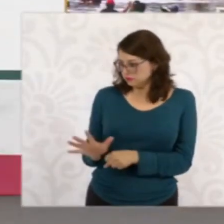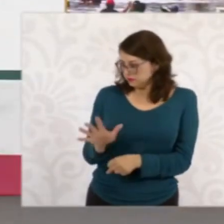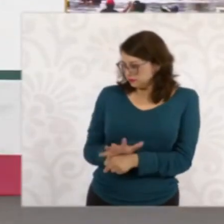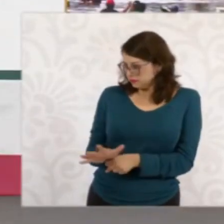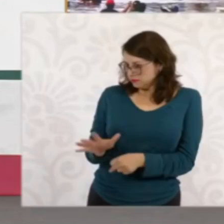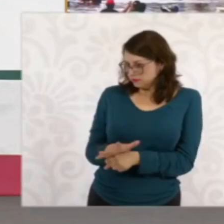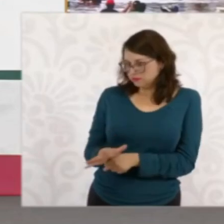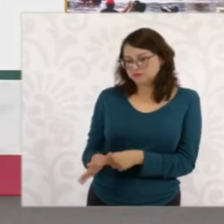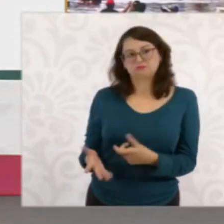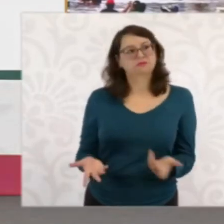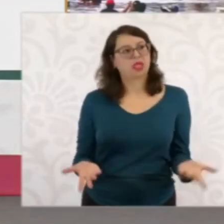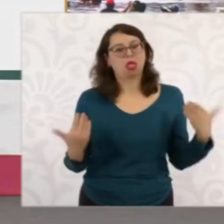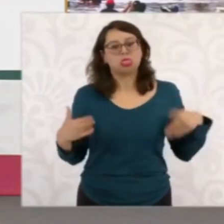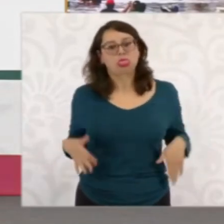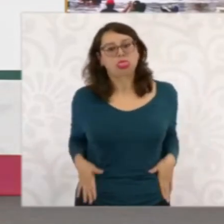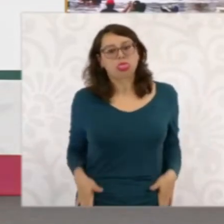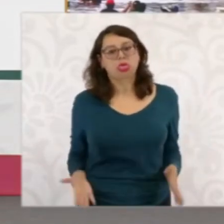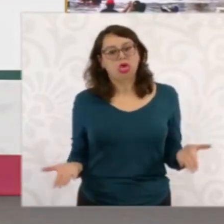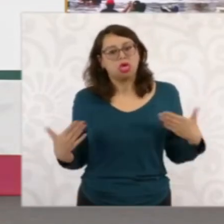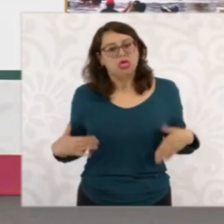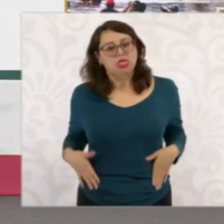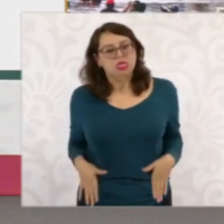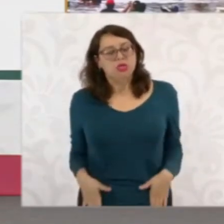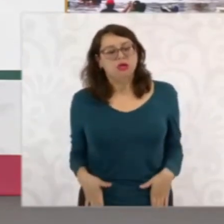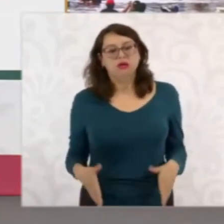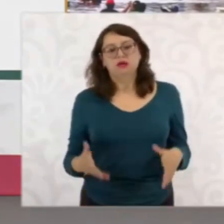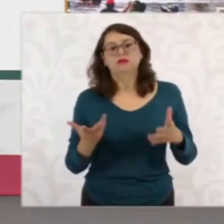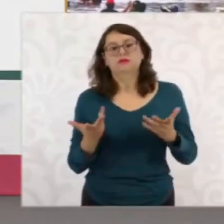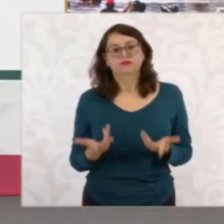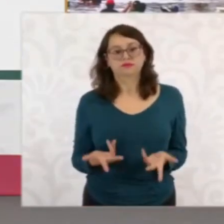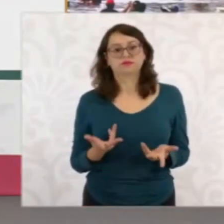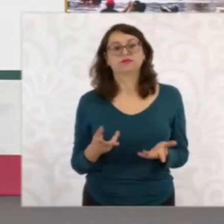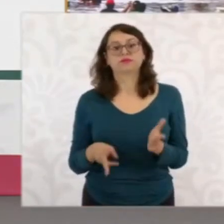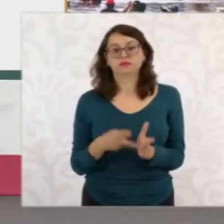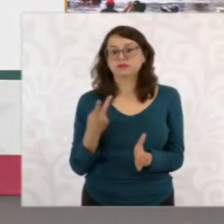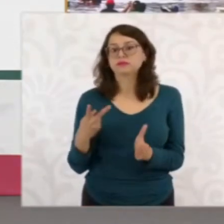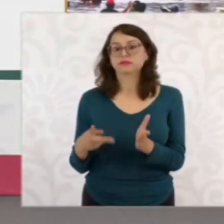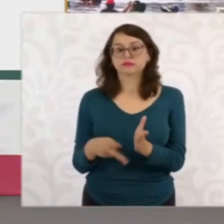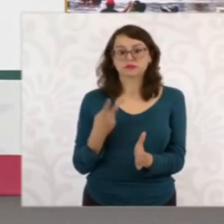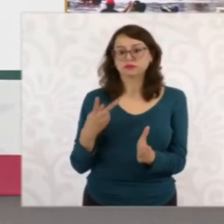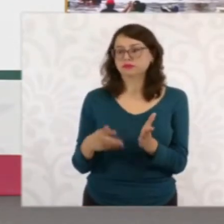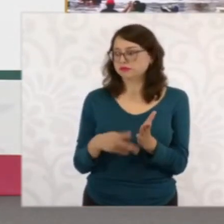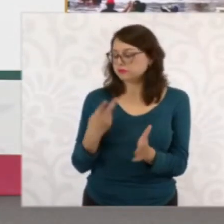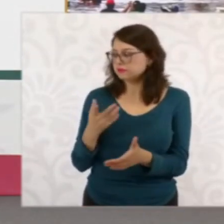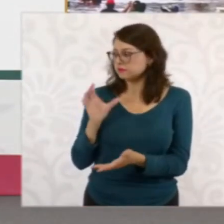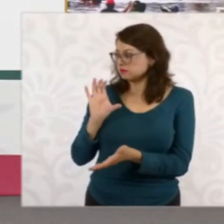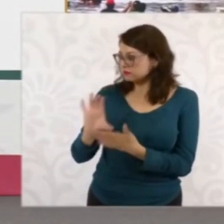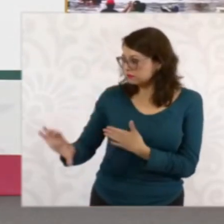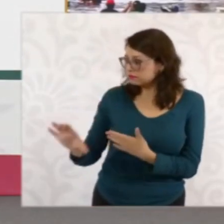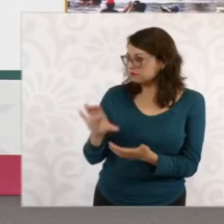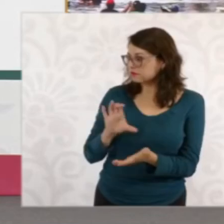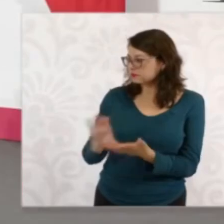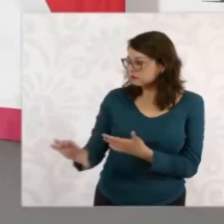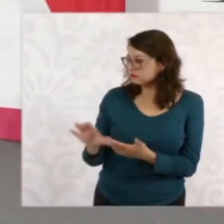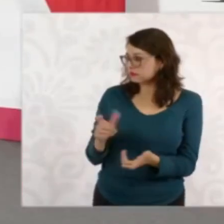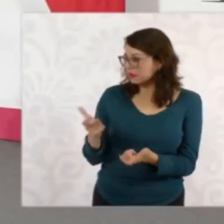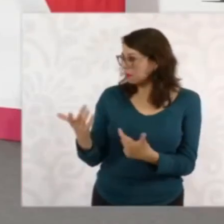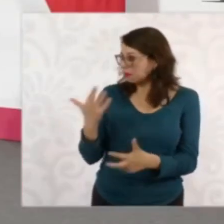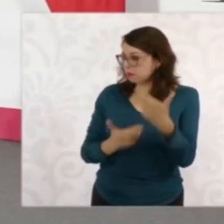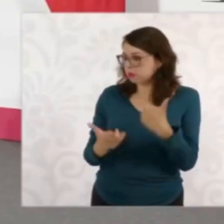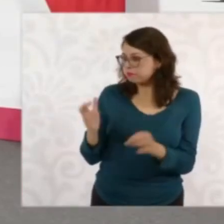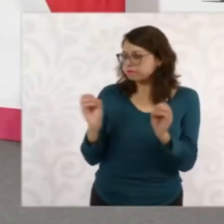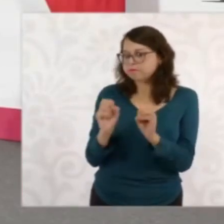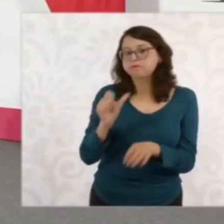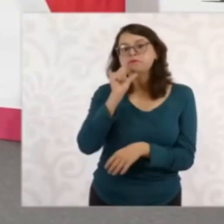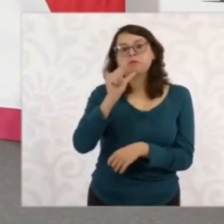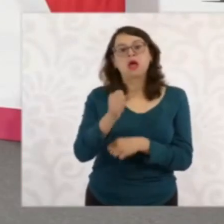llevaba primero a otros lados. Hubo dinero que varias dependencias no regresaron y en